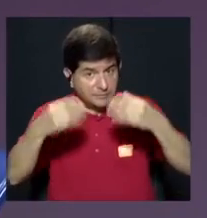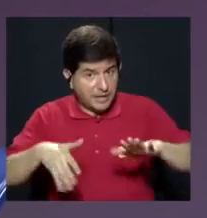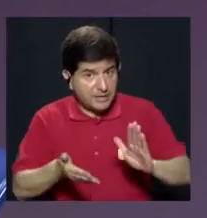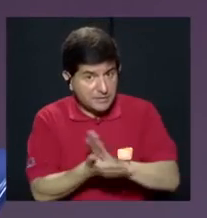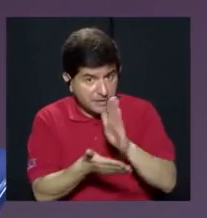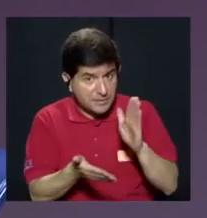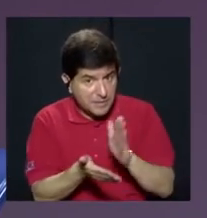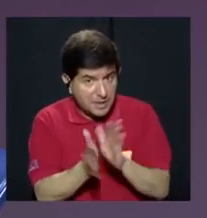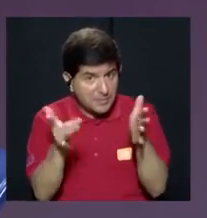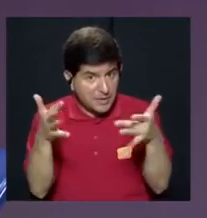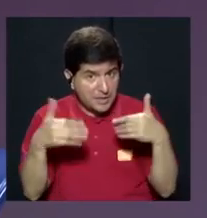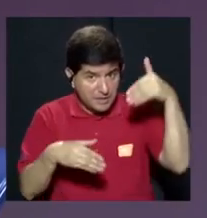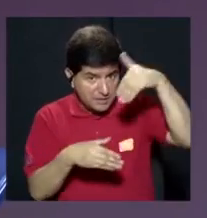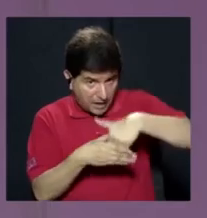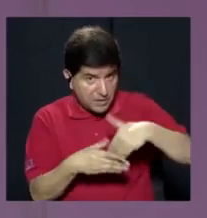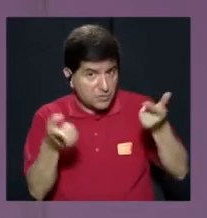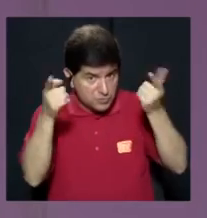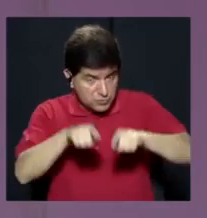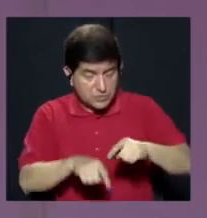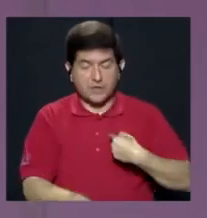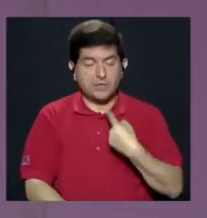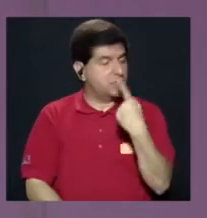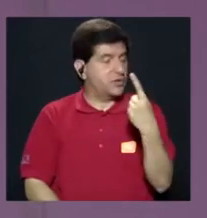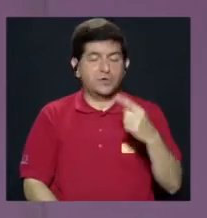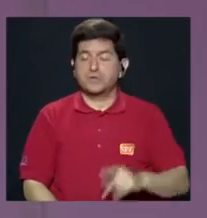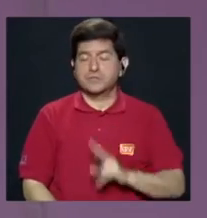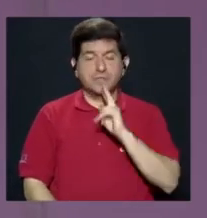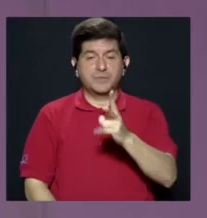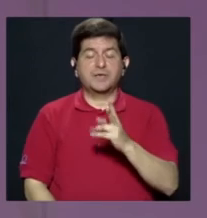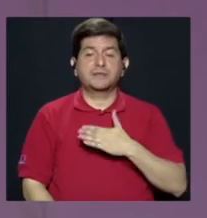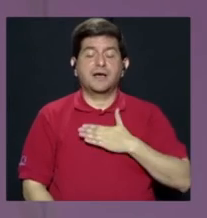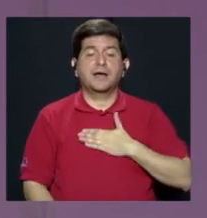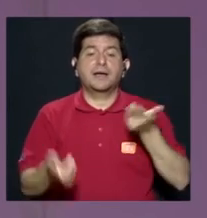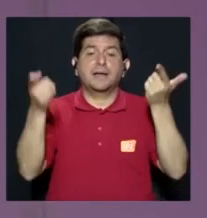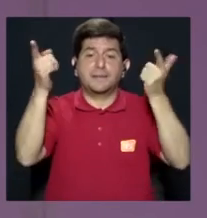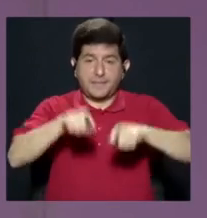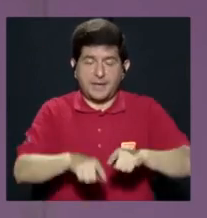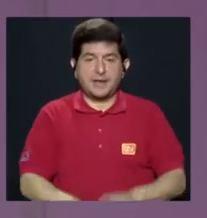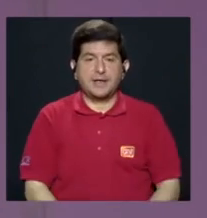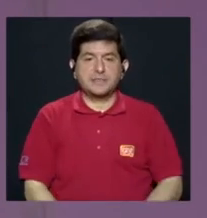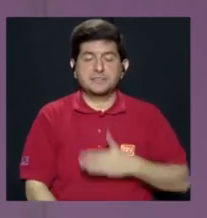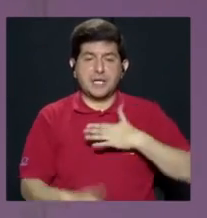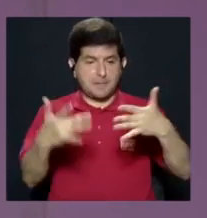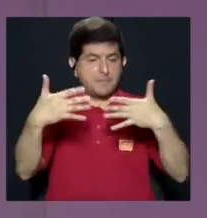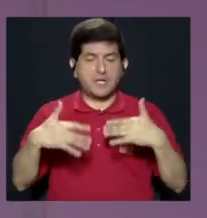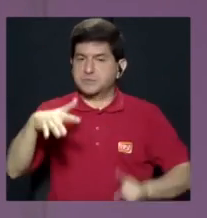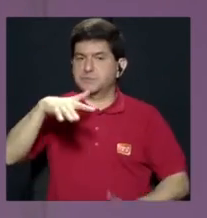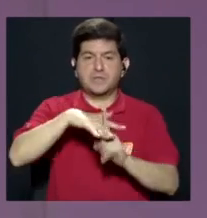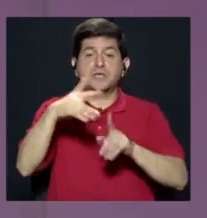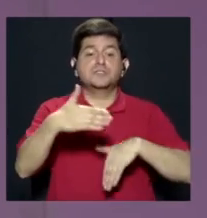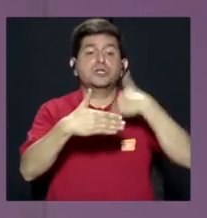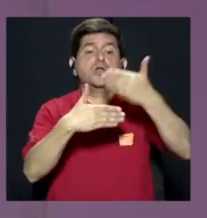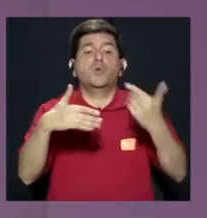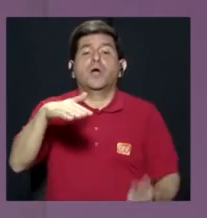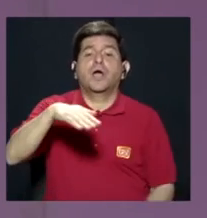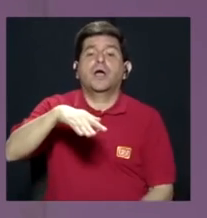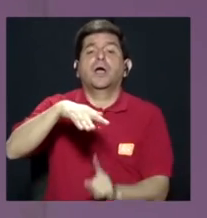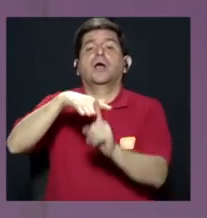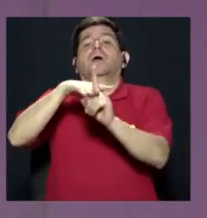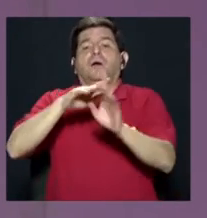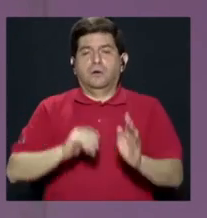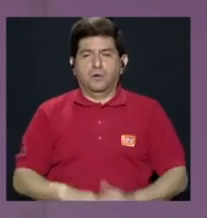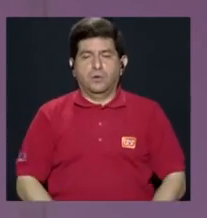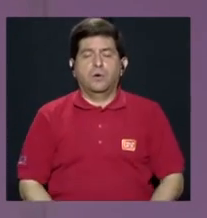pierden expedientes? ¿Eso ocurre? Yo no podría afirmarle, pero en mi caso se había extraviado mi expediente, mucho tiempo después apareció, entonces